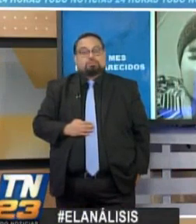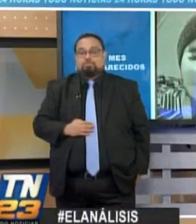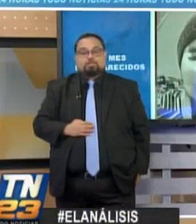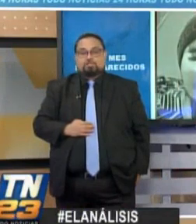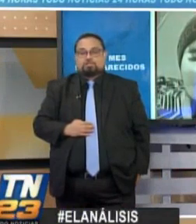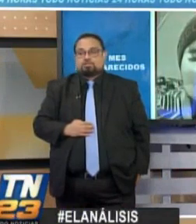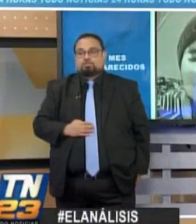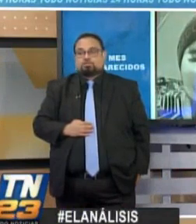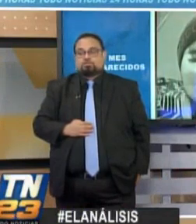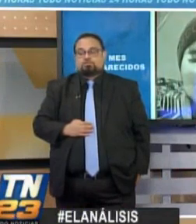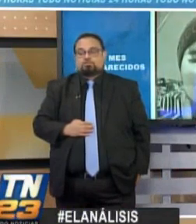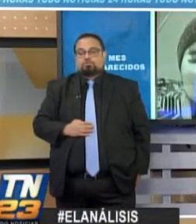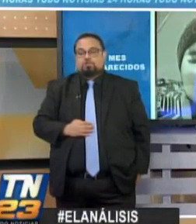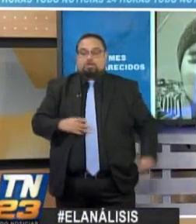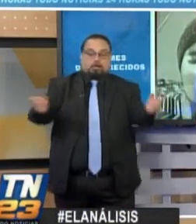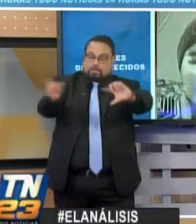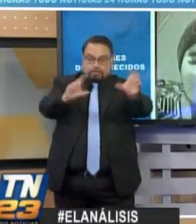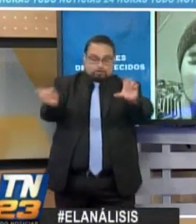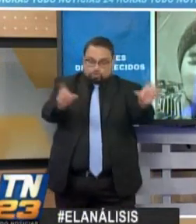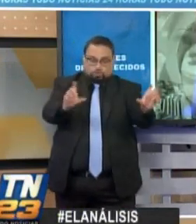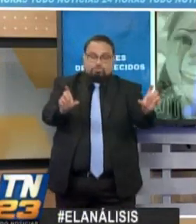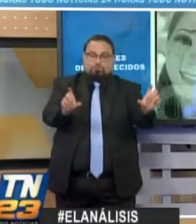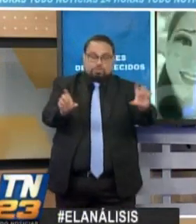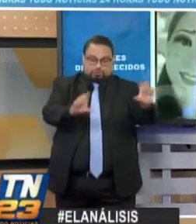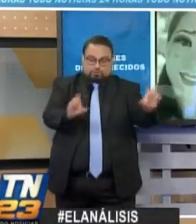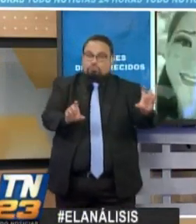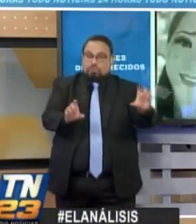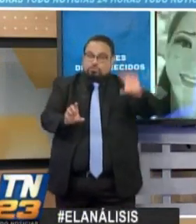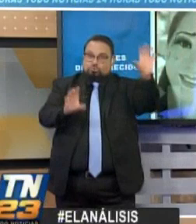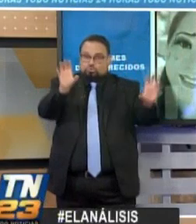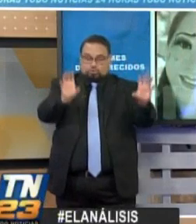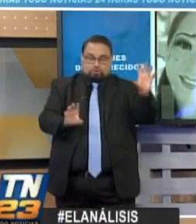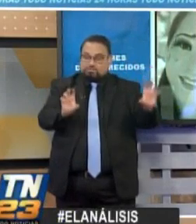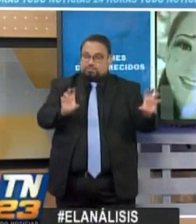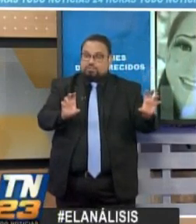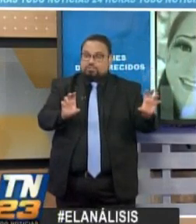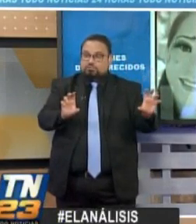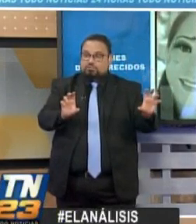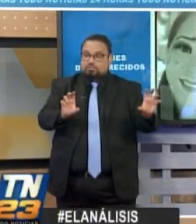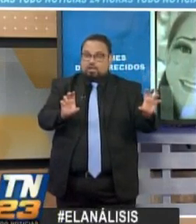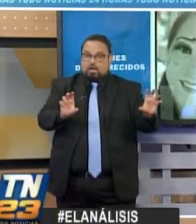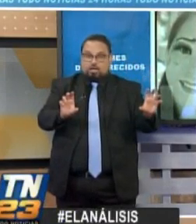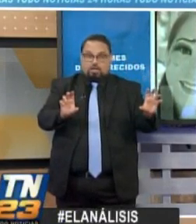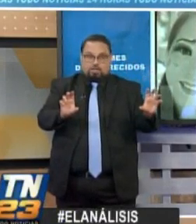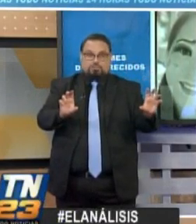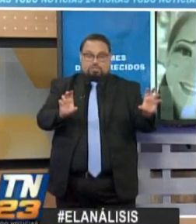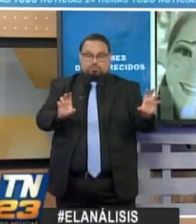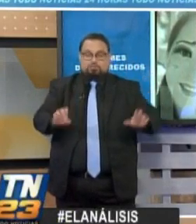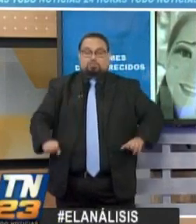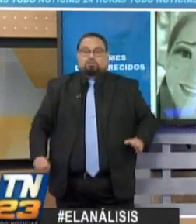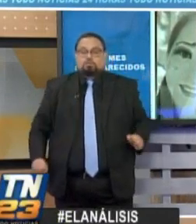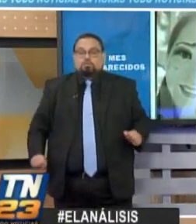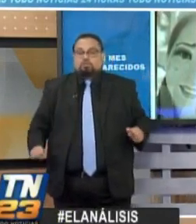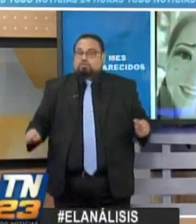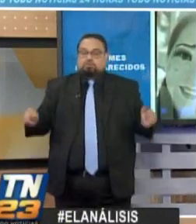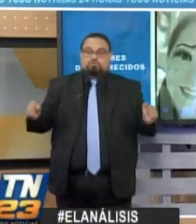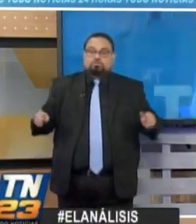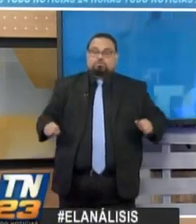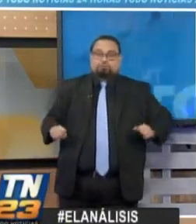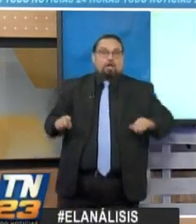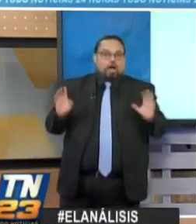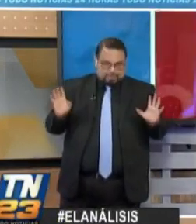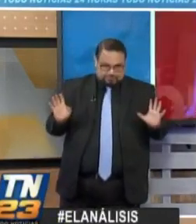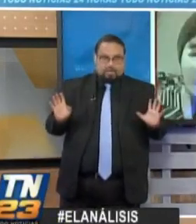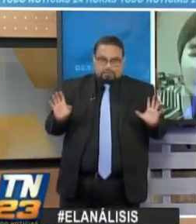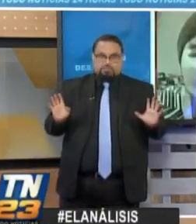desaparecidas. Ahora, Talamonti... Que son dos números que no se suman, son cuestiones distintas. Claro, que entre los dos, si se sumaran, fueran 102